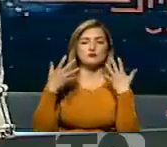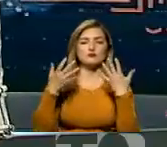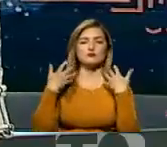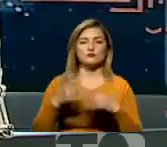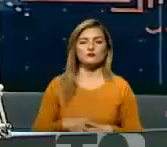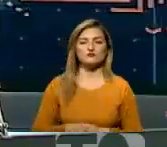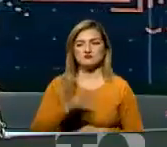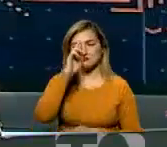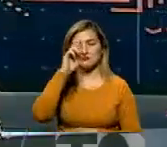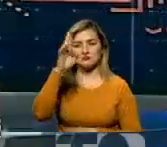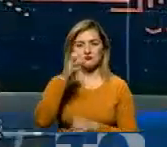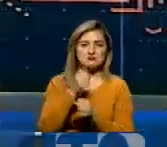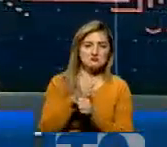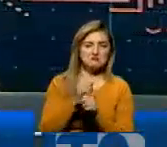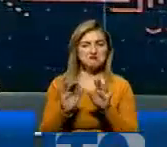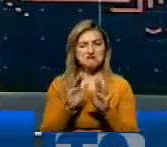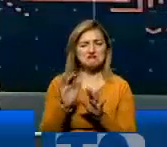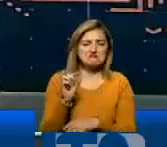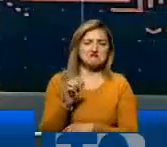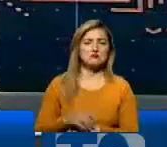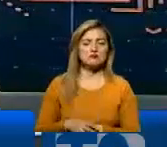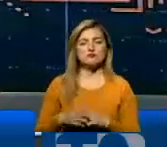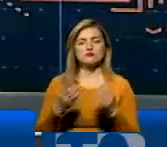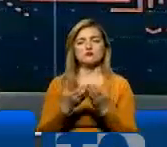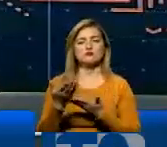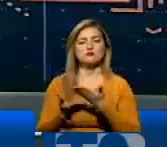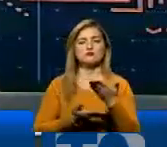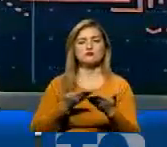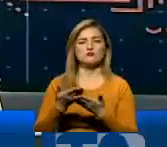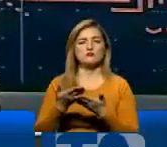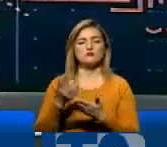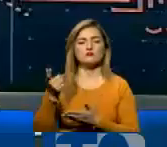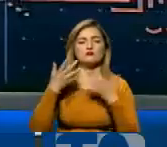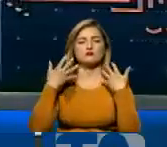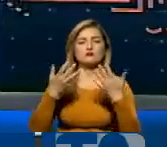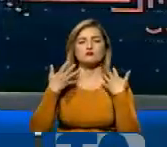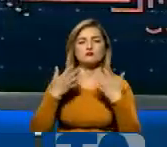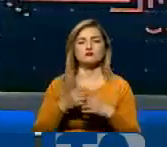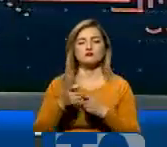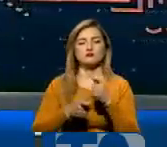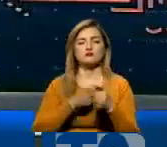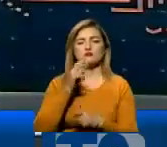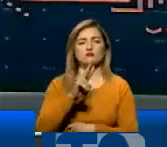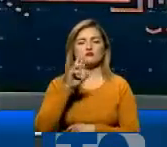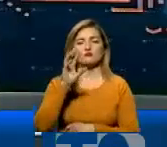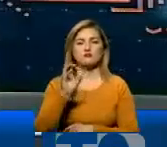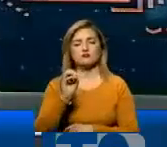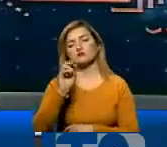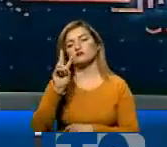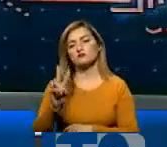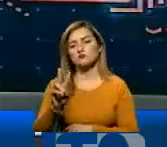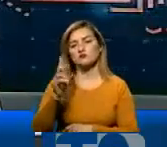donde se intenta respetar las medidas de bioseguridad. La Cámara de Comercio de acá del puerto principal estima que hoy se venderán 202 millones de